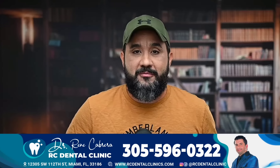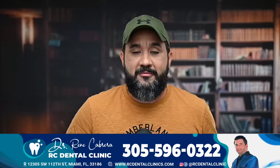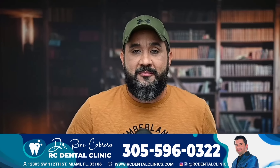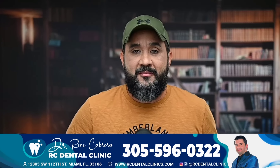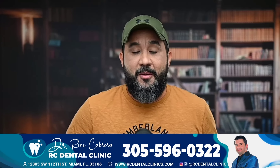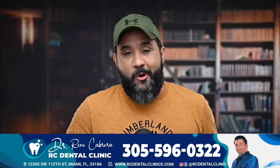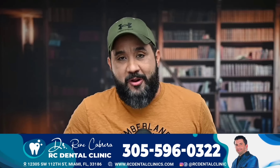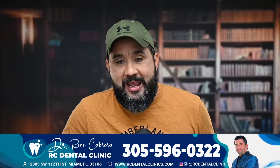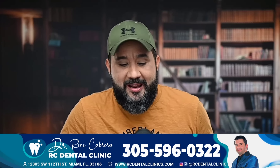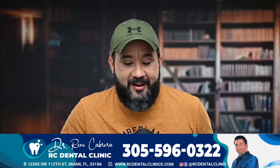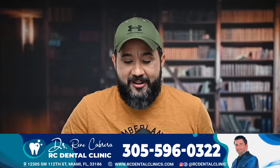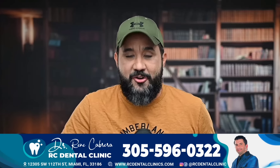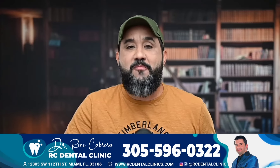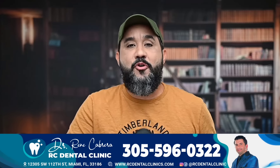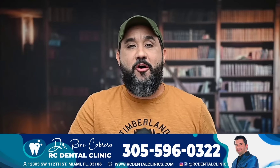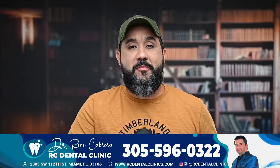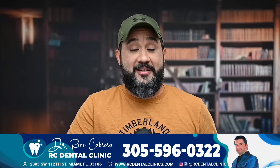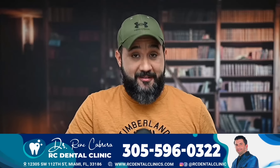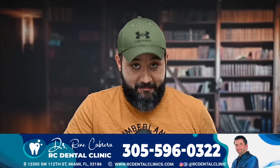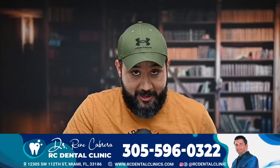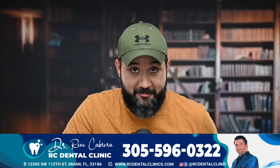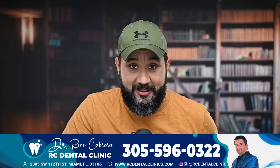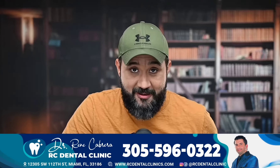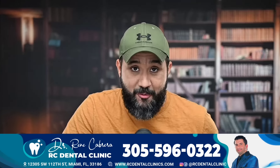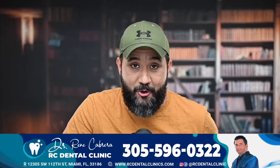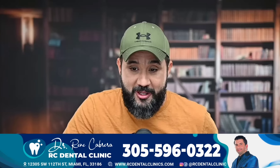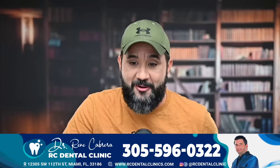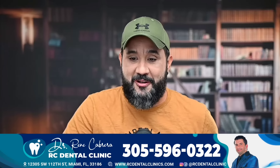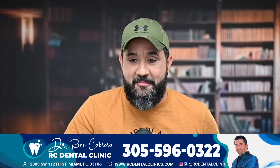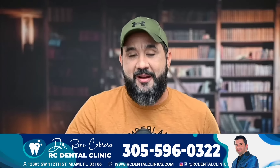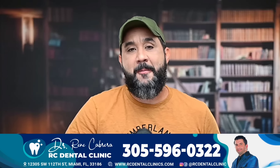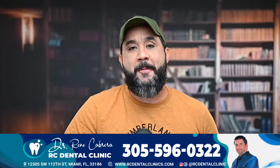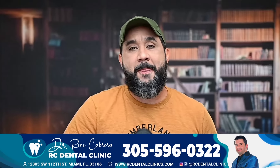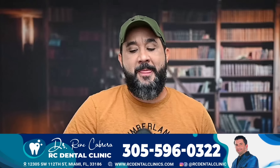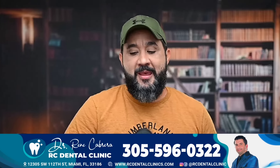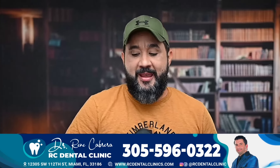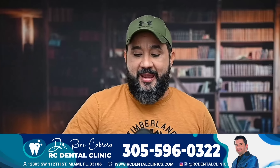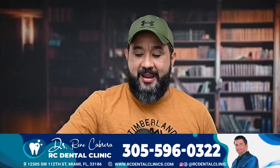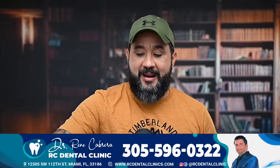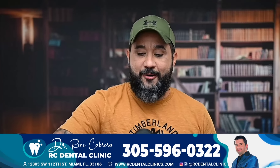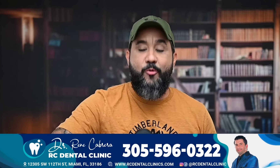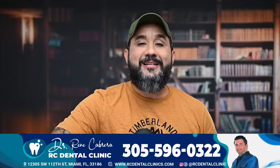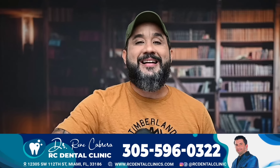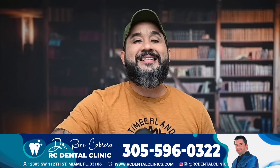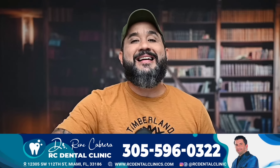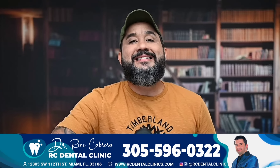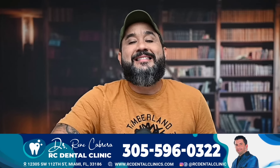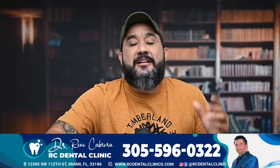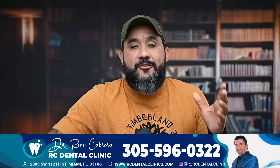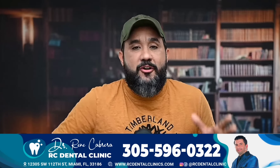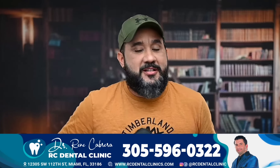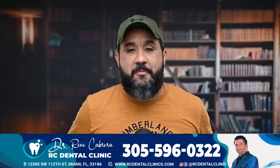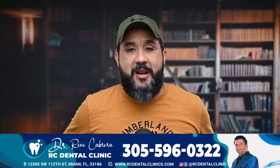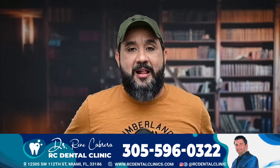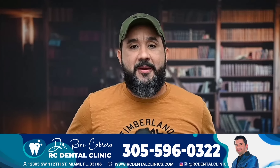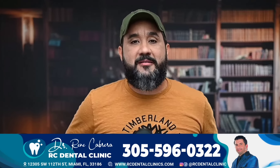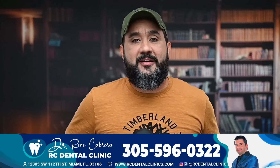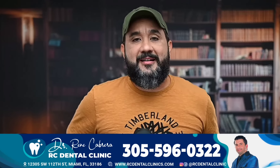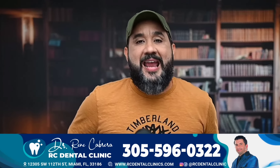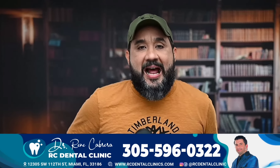enterado por qué razón muy obvias pragmatismo político también Cuba está intentando